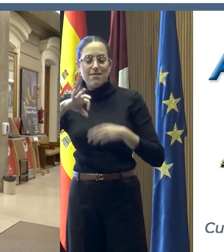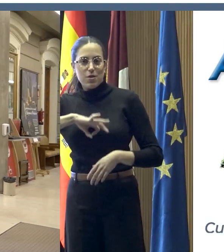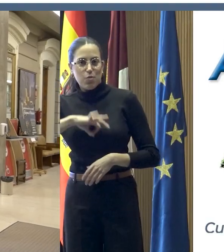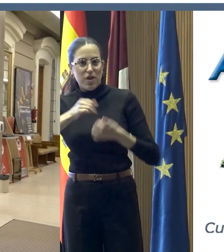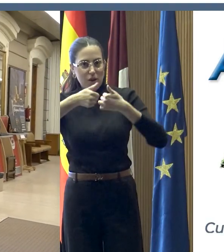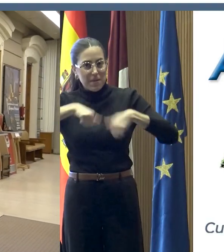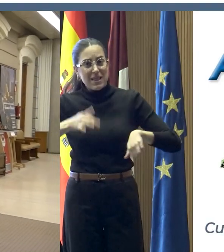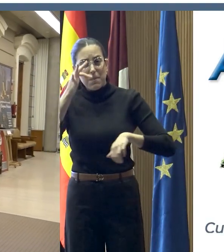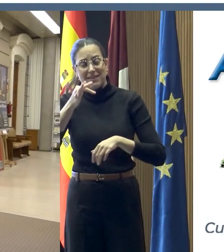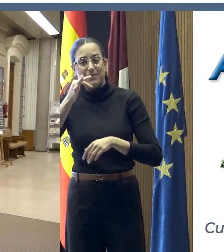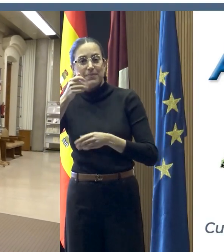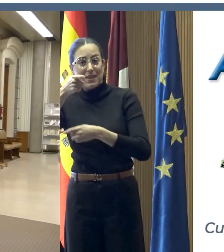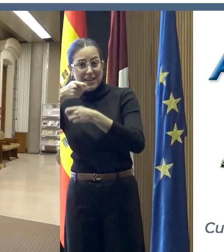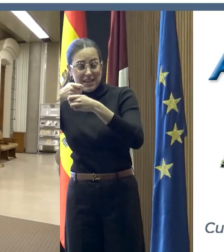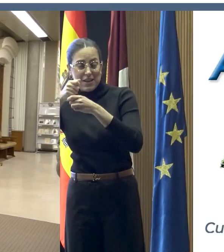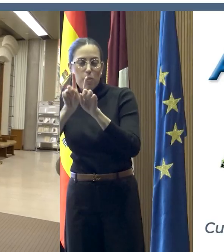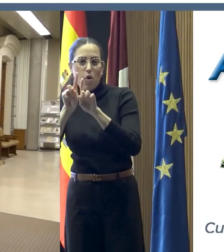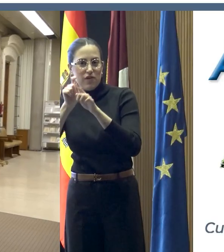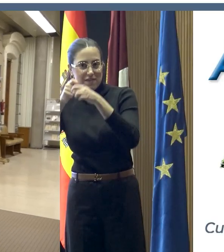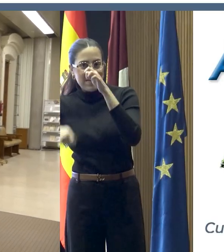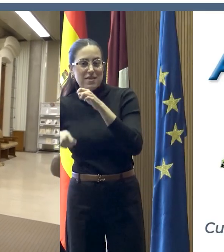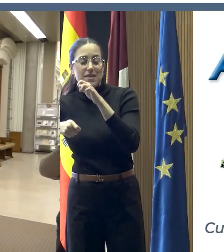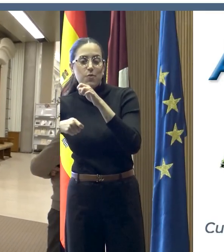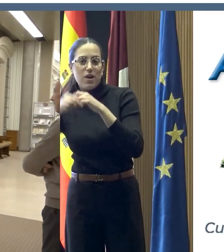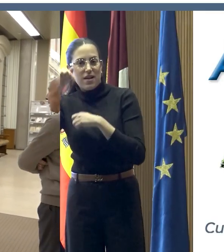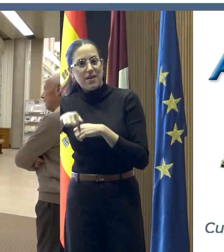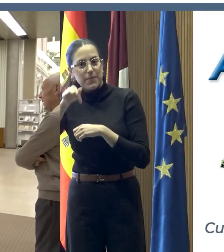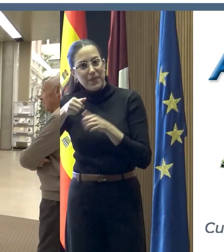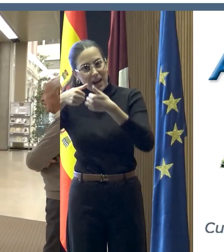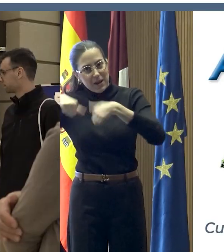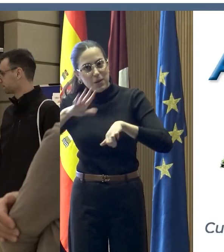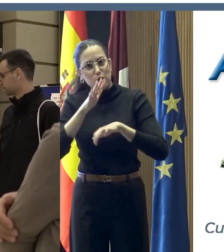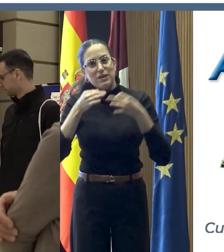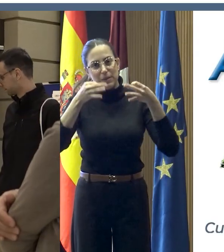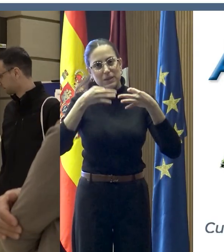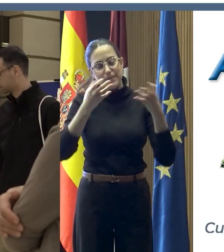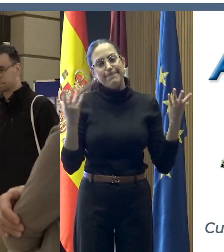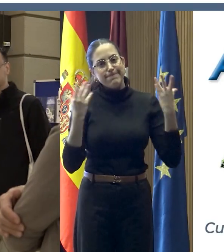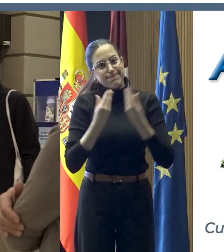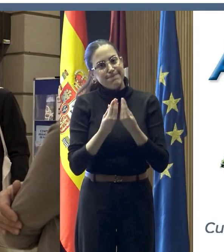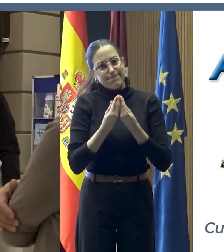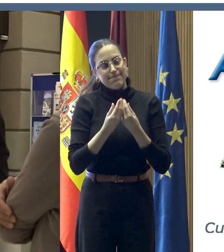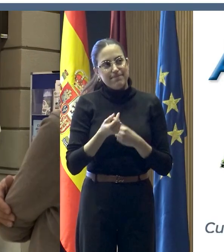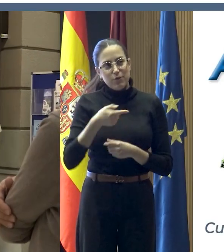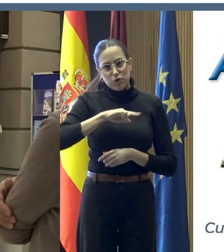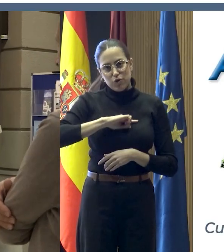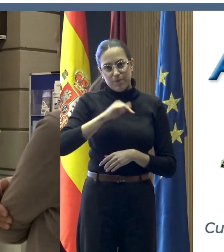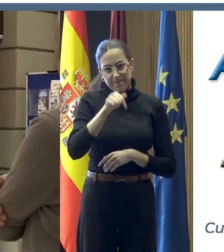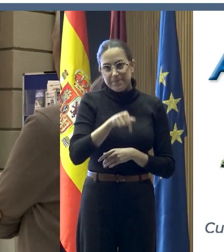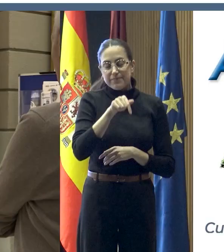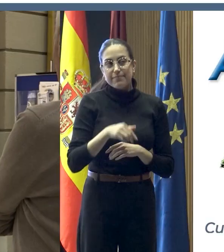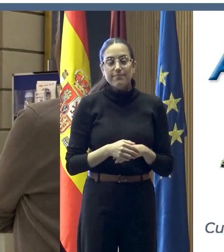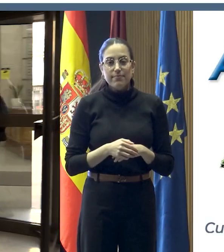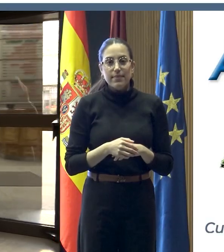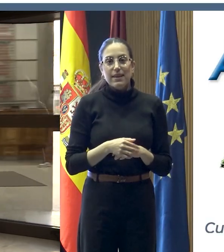la Tribuna de Albacete por acompañarnos en cada paso que damos en este ciclo de conferencias. Y ahora sí, vamos con